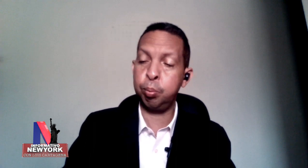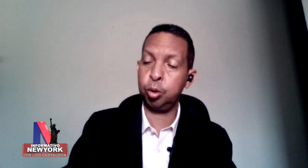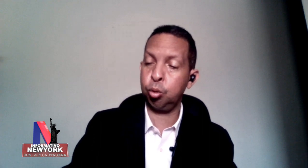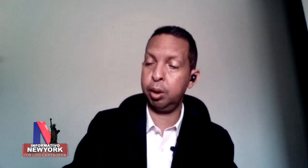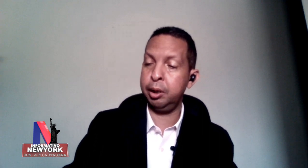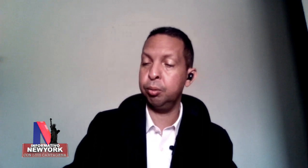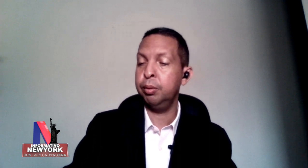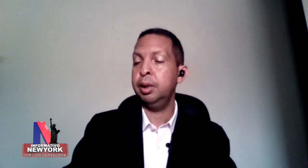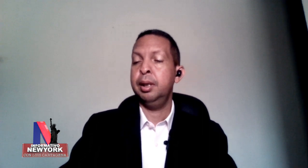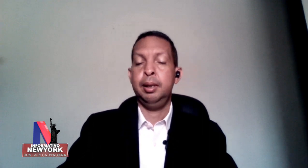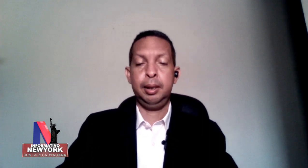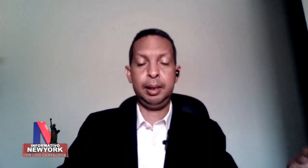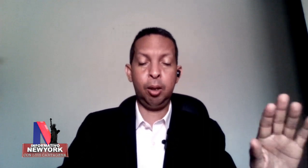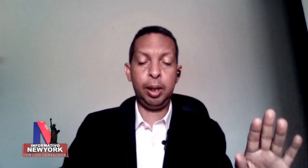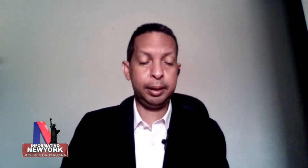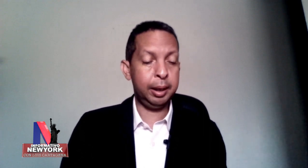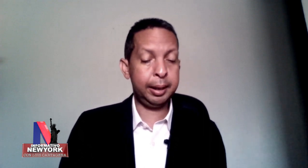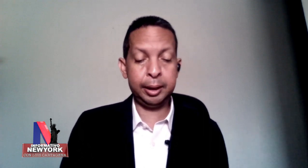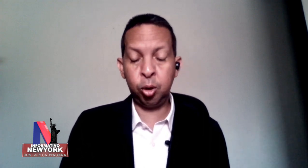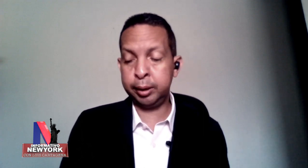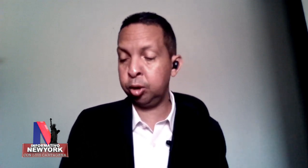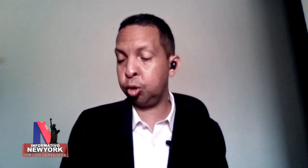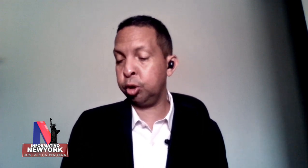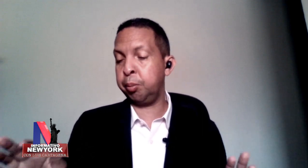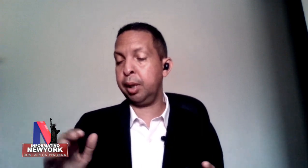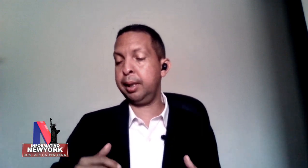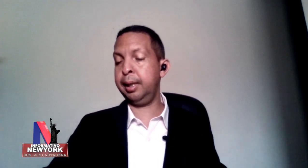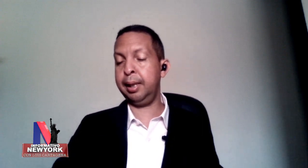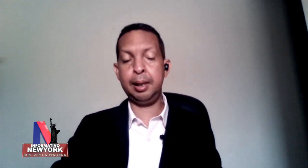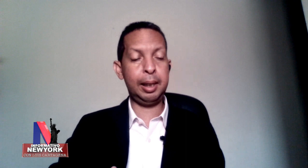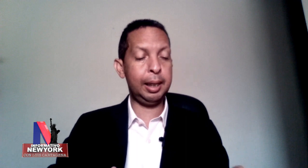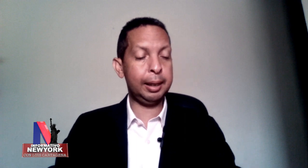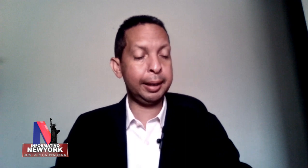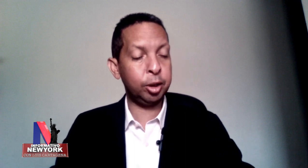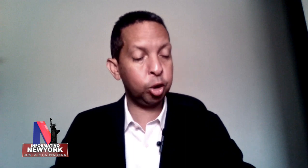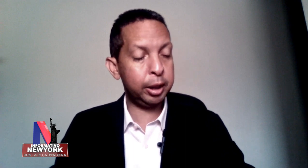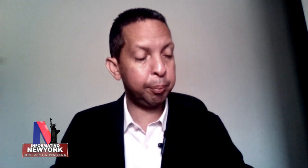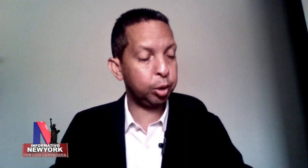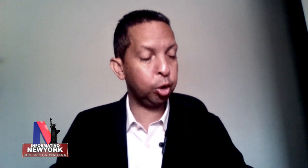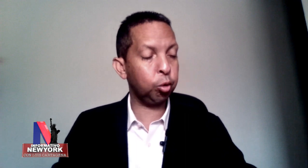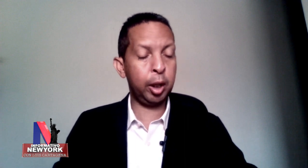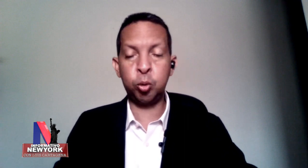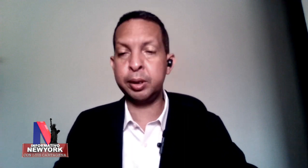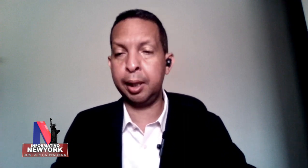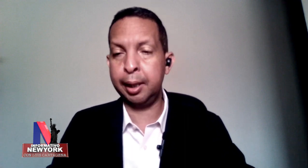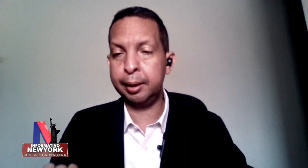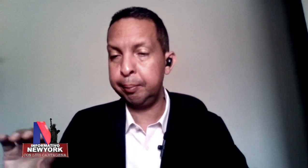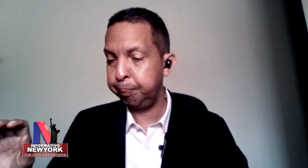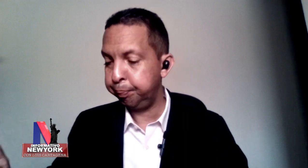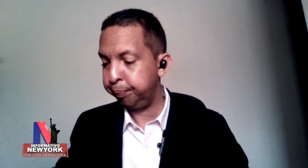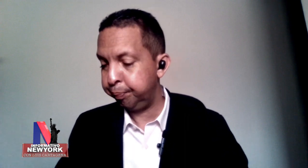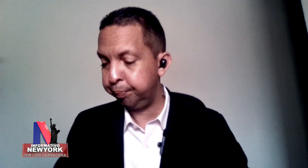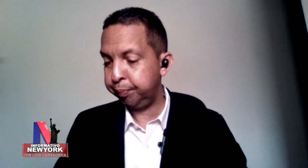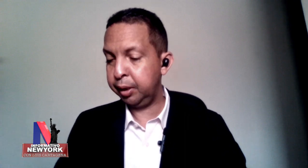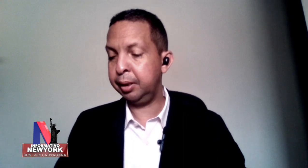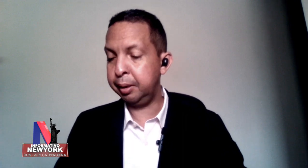canal o por su río. Ahora sí, es que tengo que hacer dos cosas, porque es que el señor director nunca encuentra